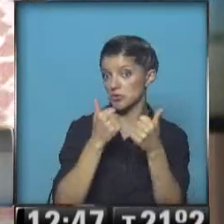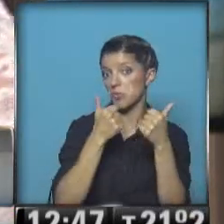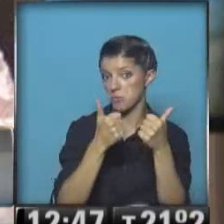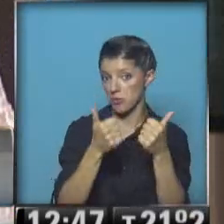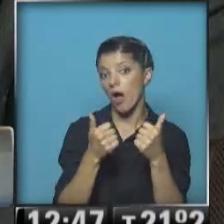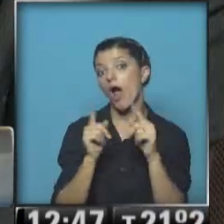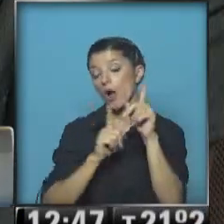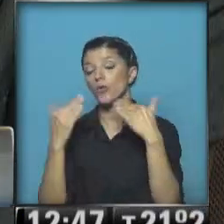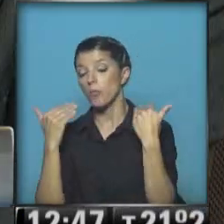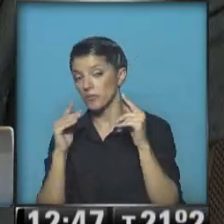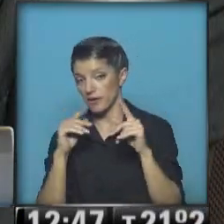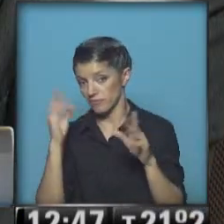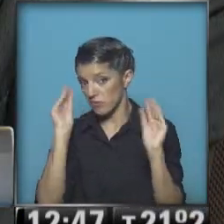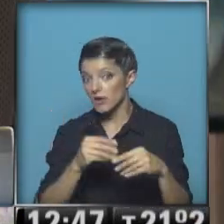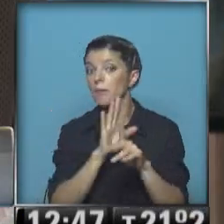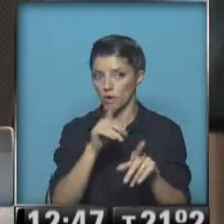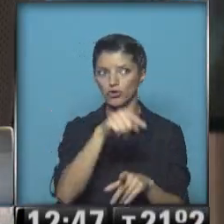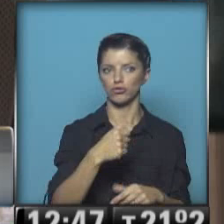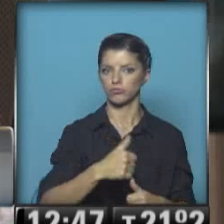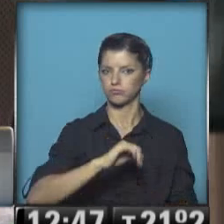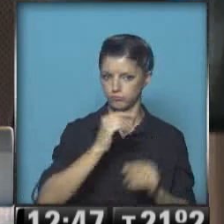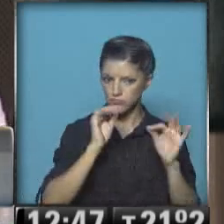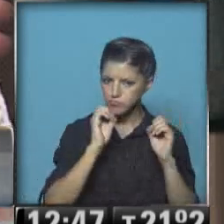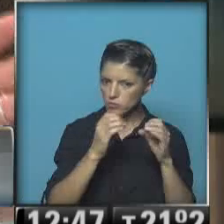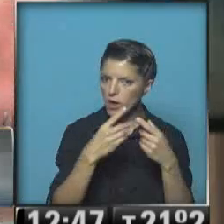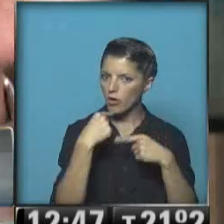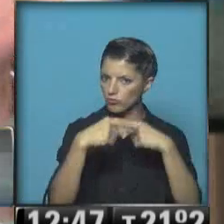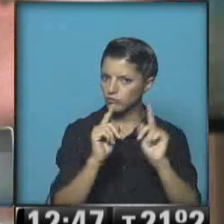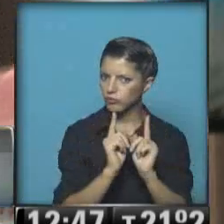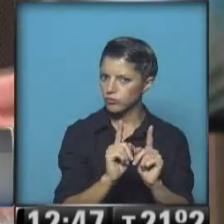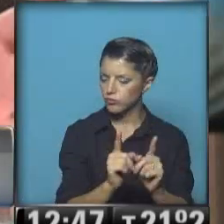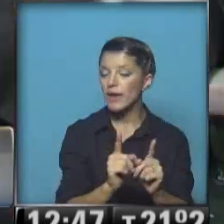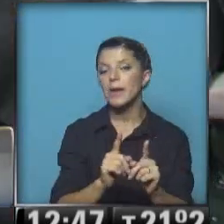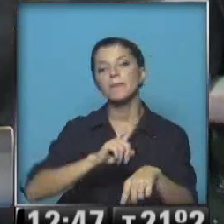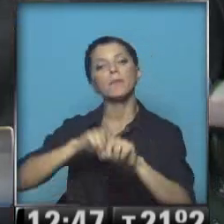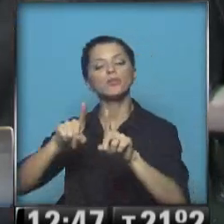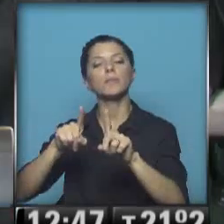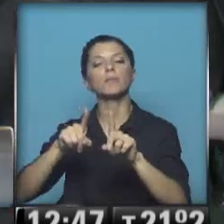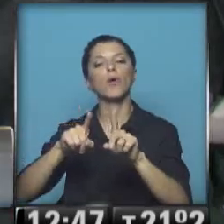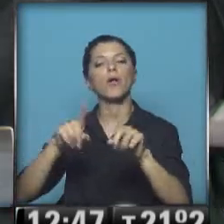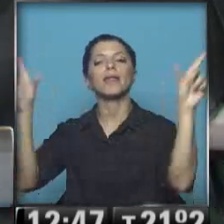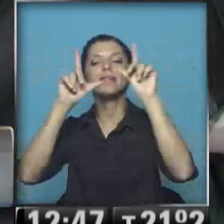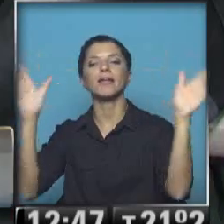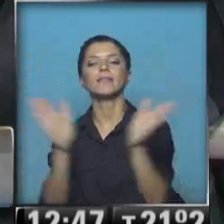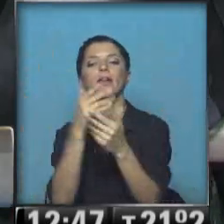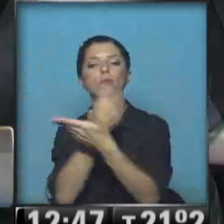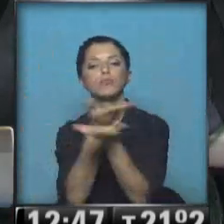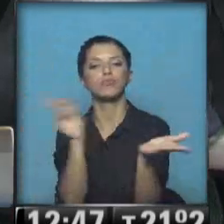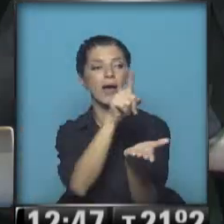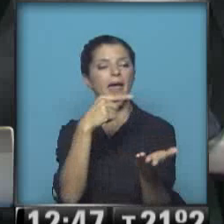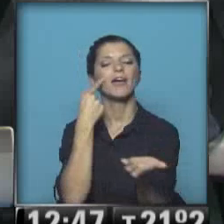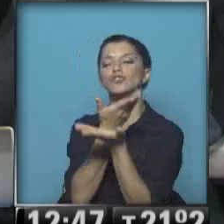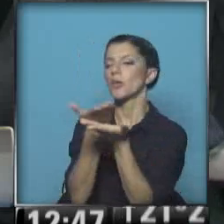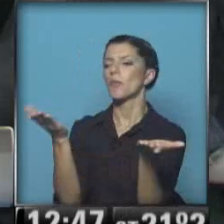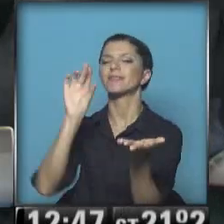haberse cumplido pero que se fue cumpliendo y por otro lado los medios de comunicación de sobre todo los Estados Unidos y Europa marcando al Isis como